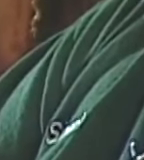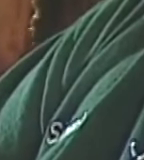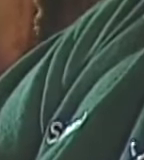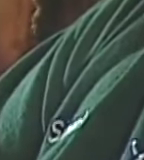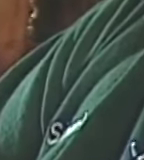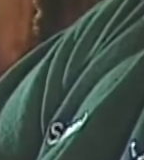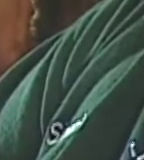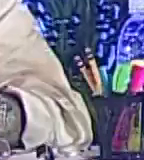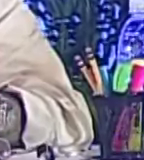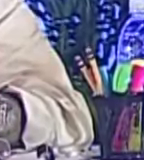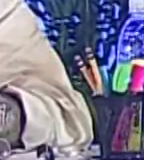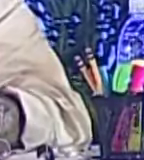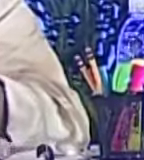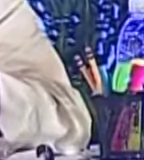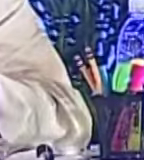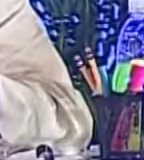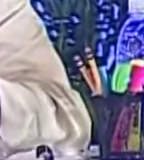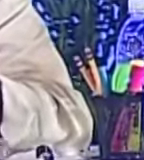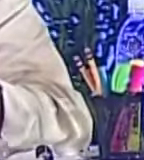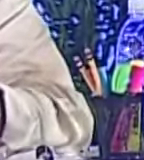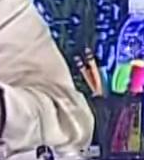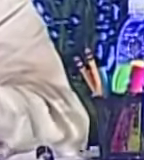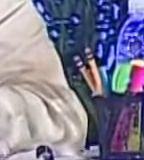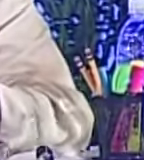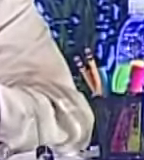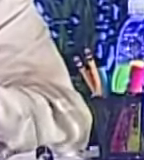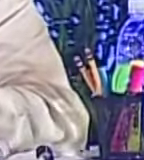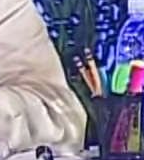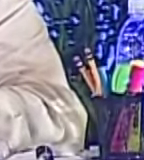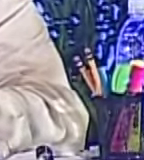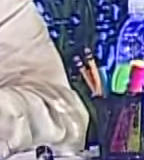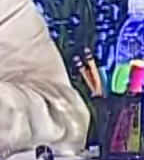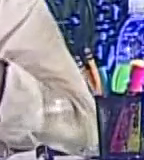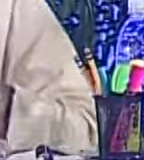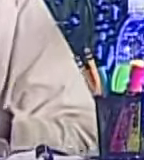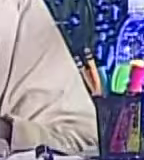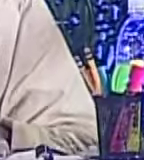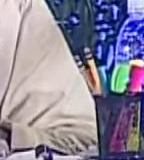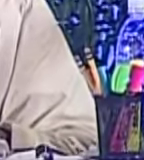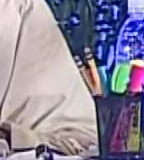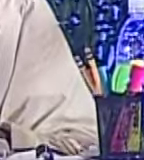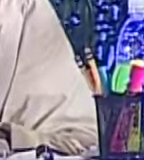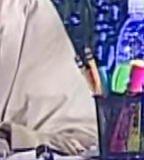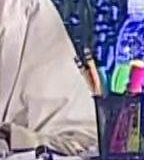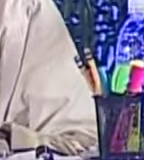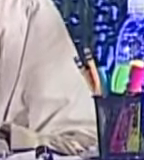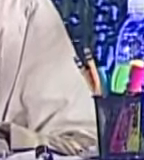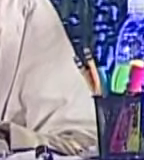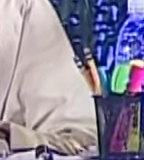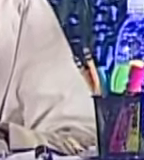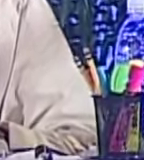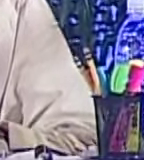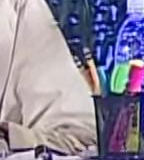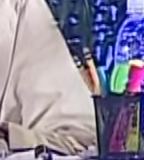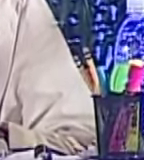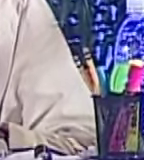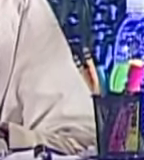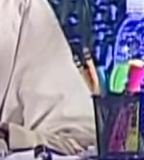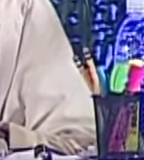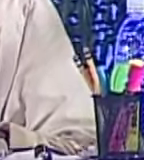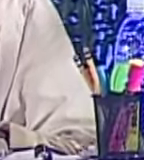tecnología, con resultados concretos, no vienen en el aire pues. No son las repúblicas aéreas que dijo Bolívar,